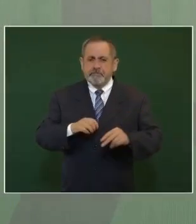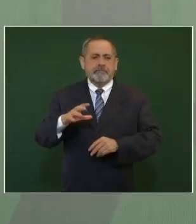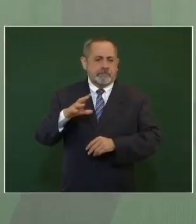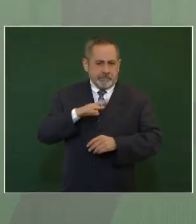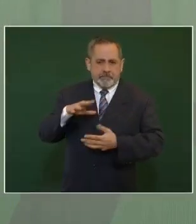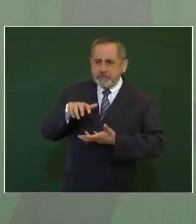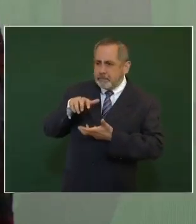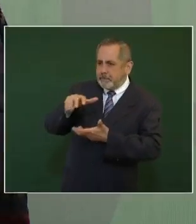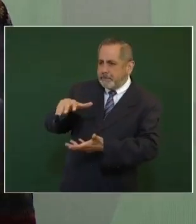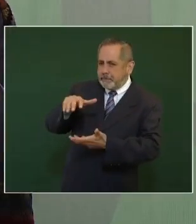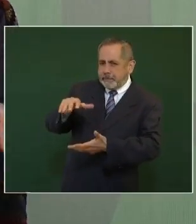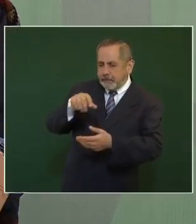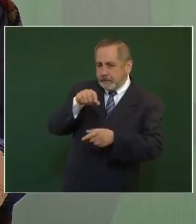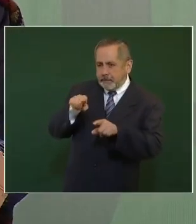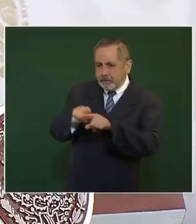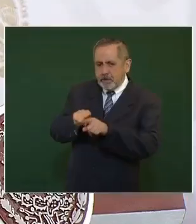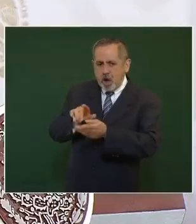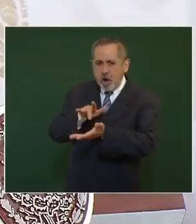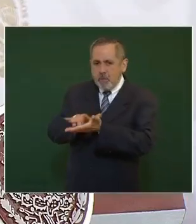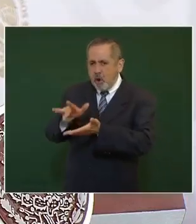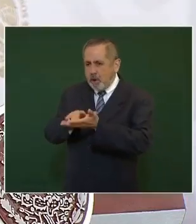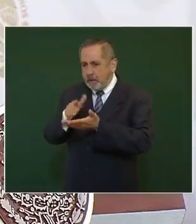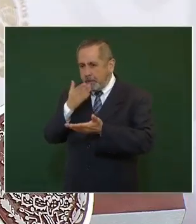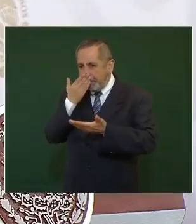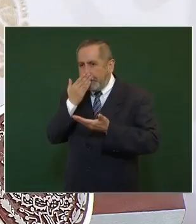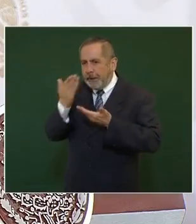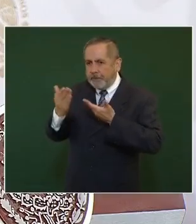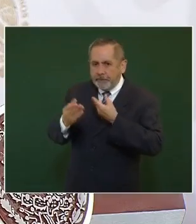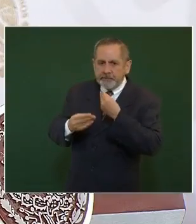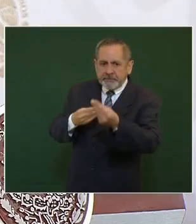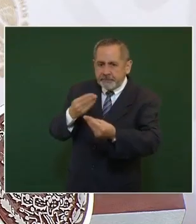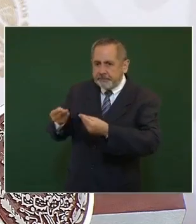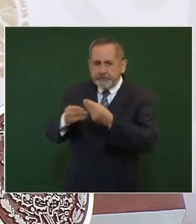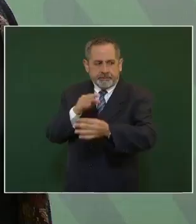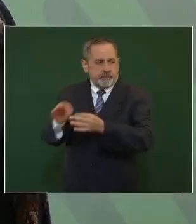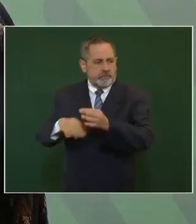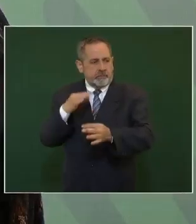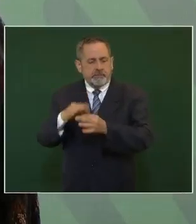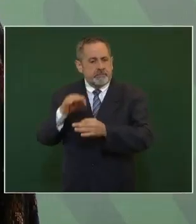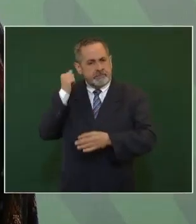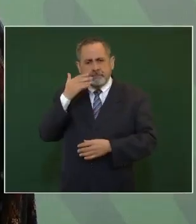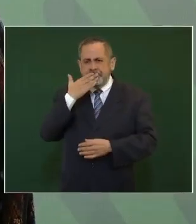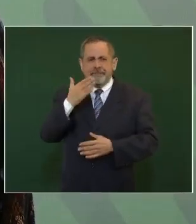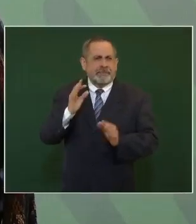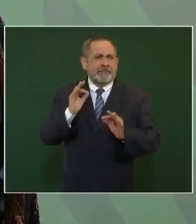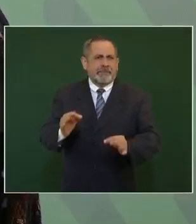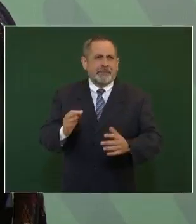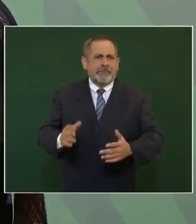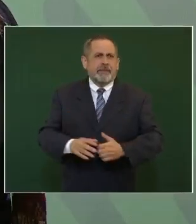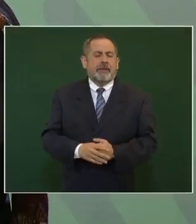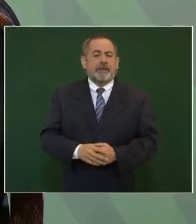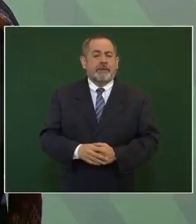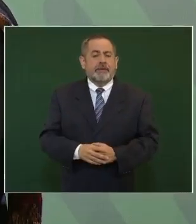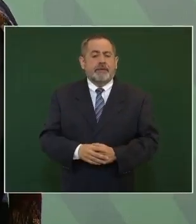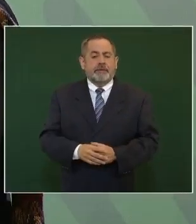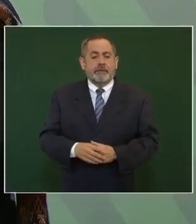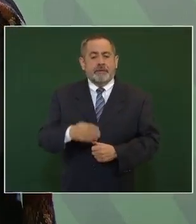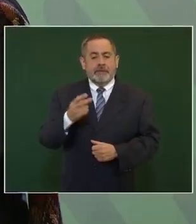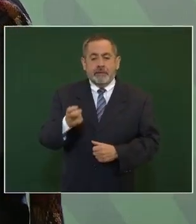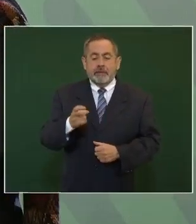los apoyos a Acapulco. Y así, esto de